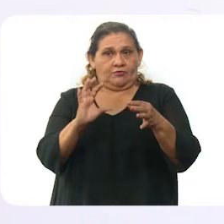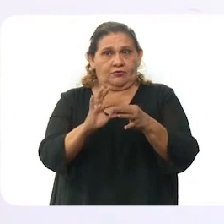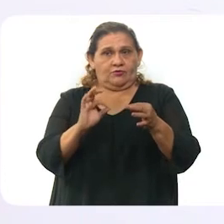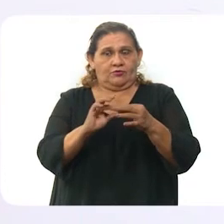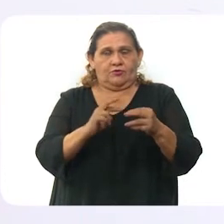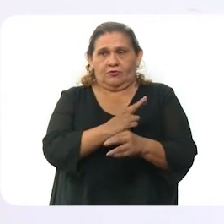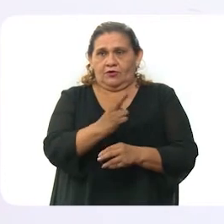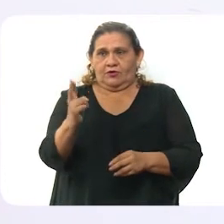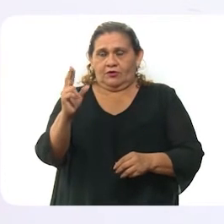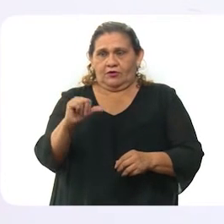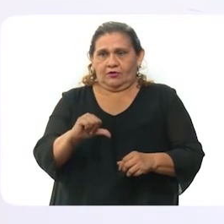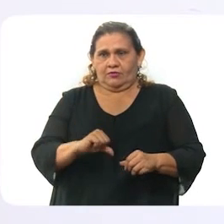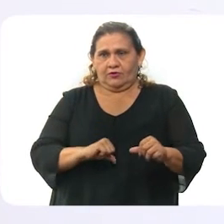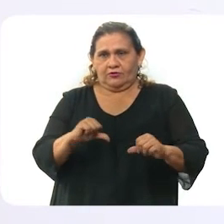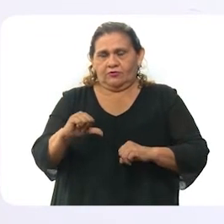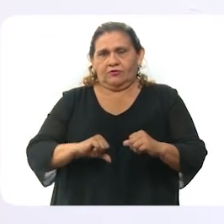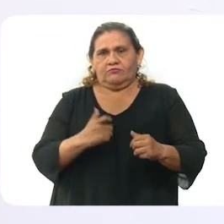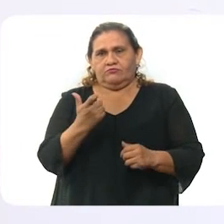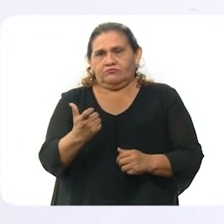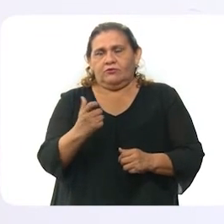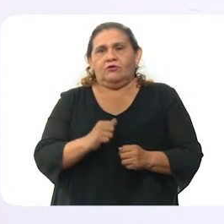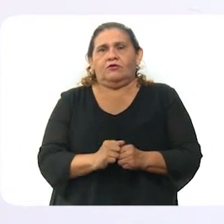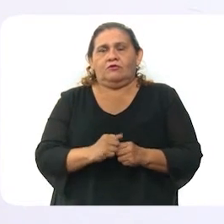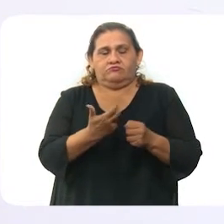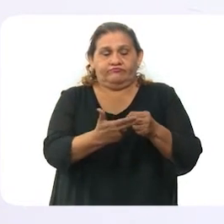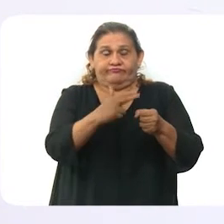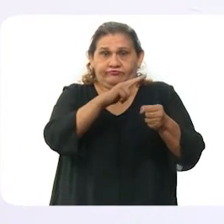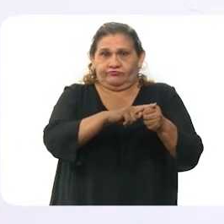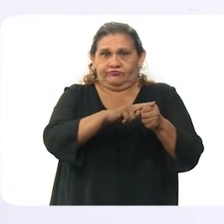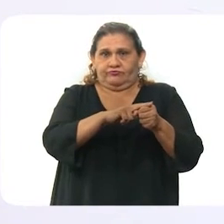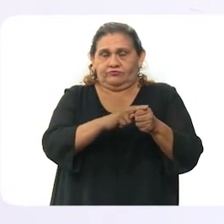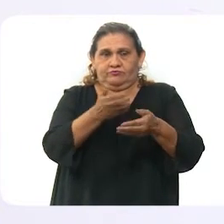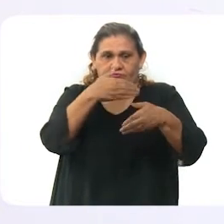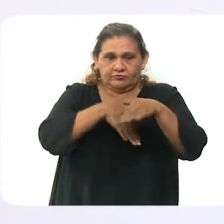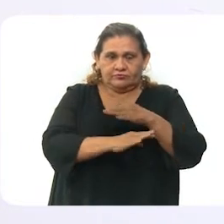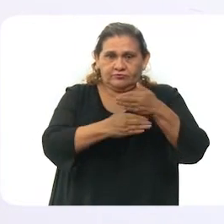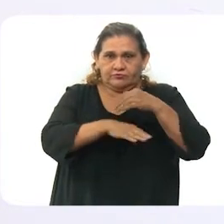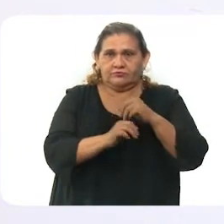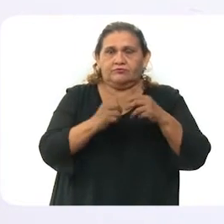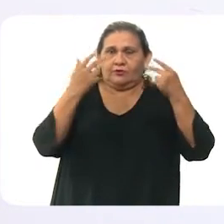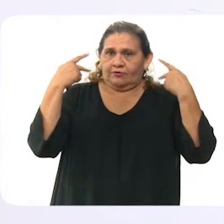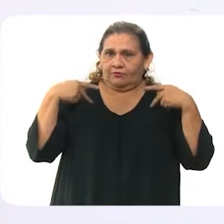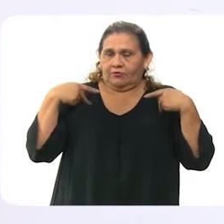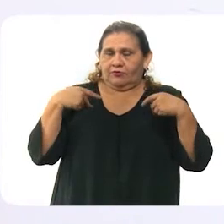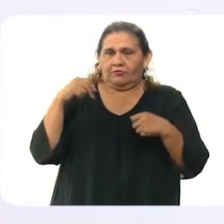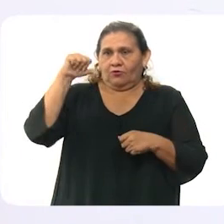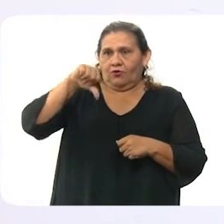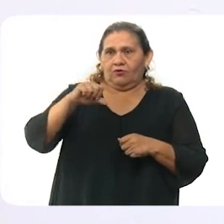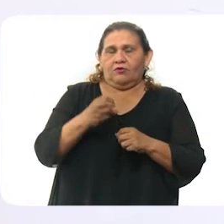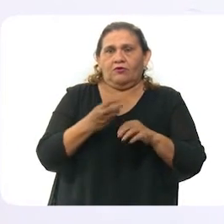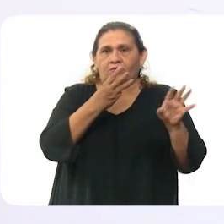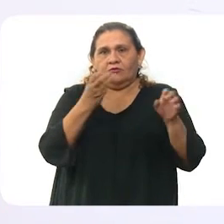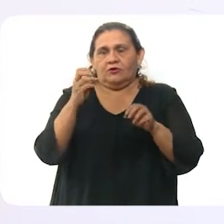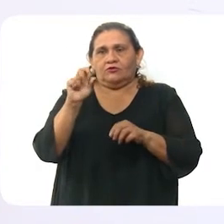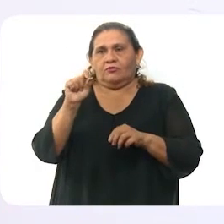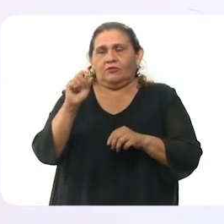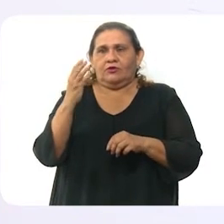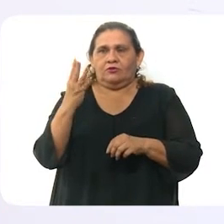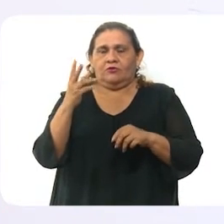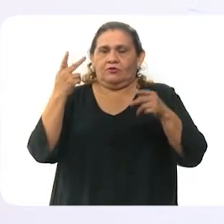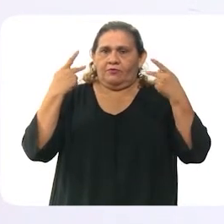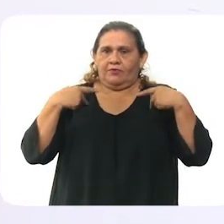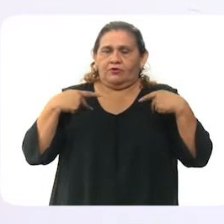en la reapertura económica los datos más importantes son la ocupación hospitalaria y los ingresos diarios. El día de hoy tenemos 324